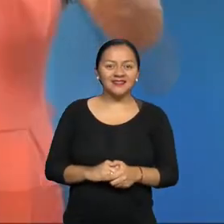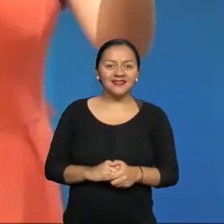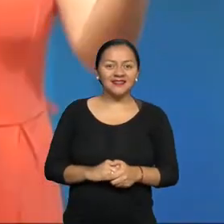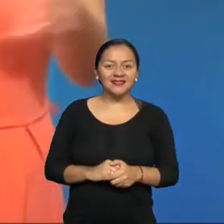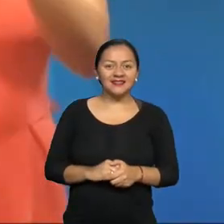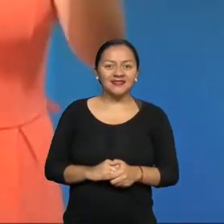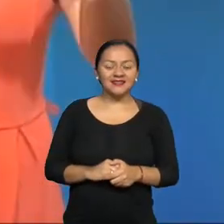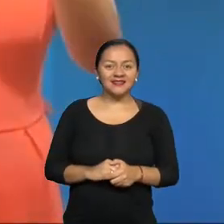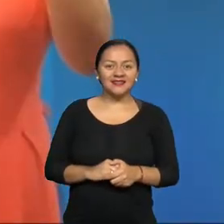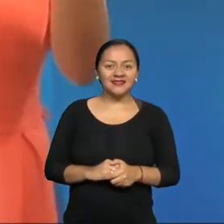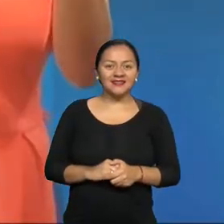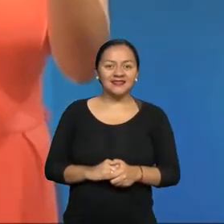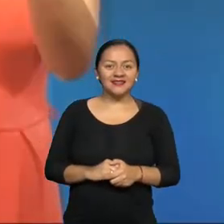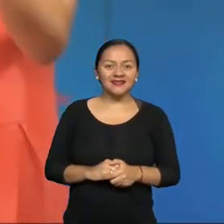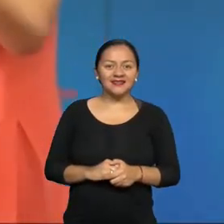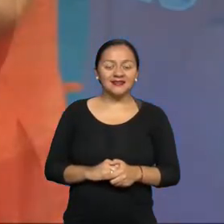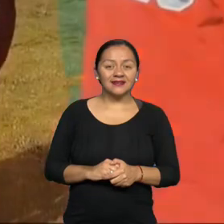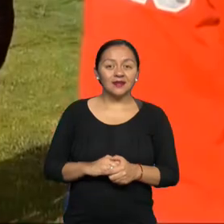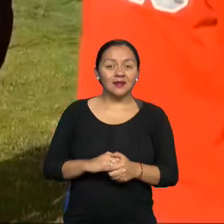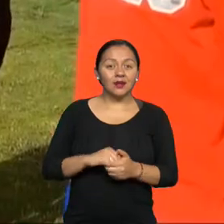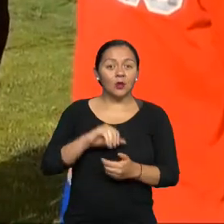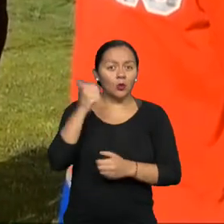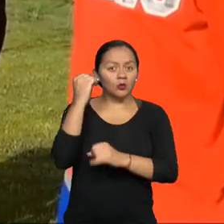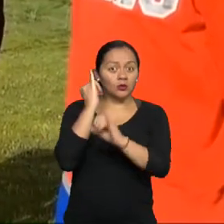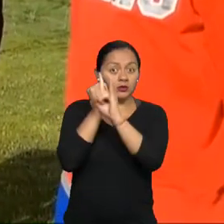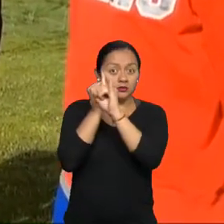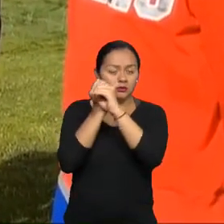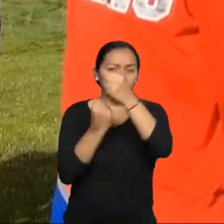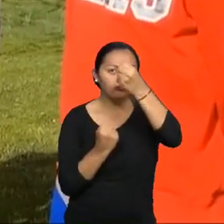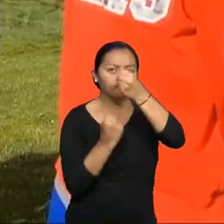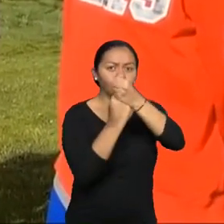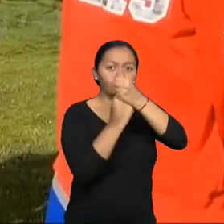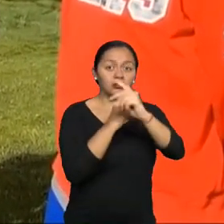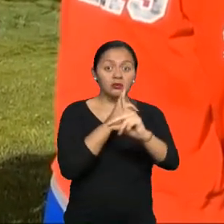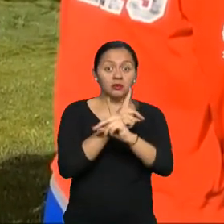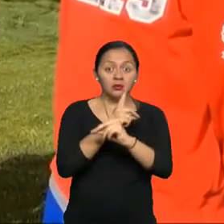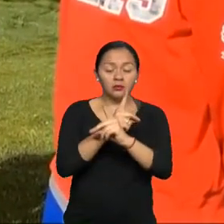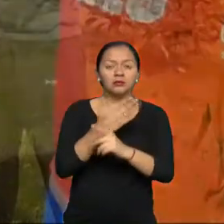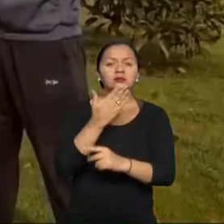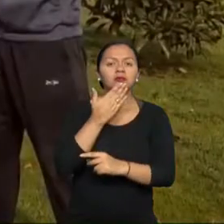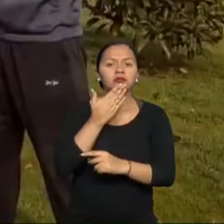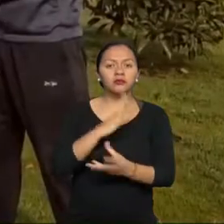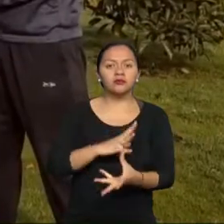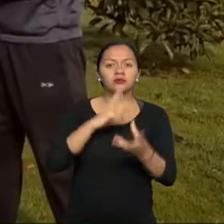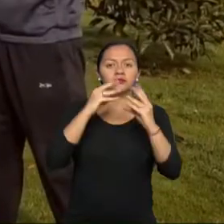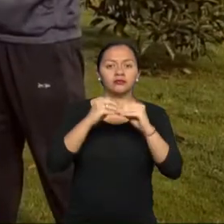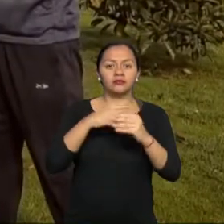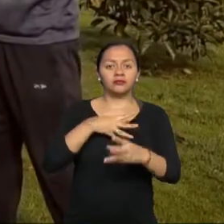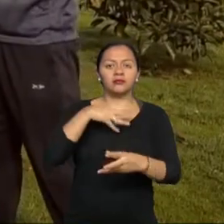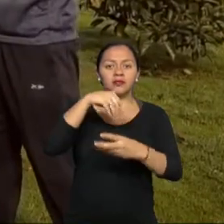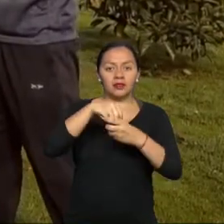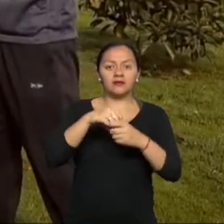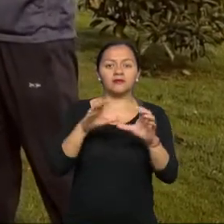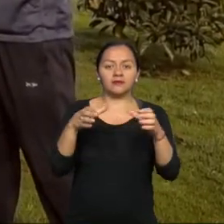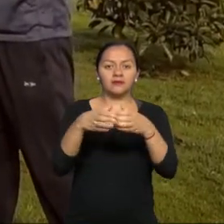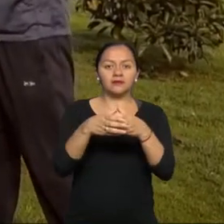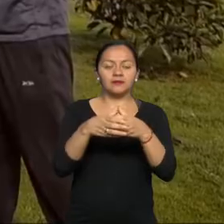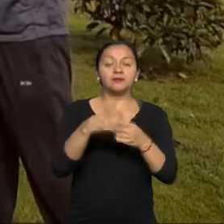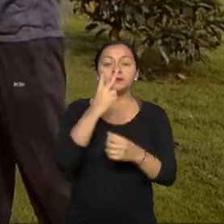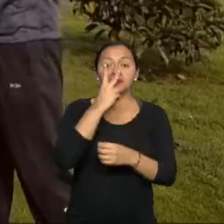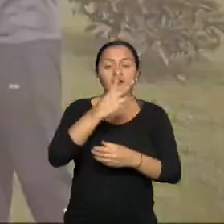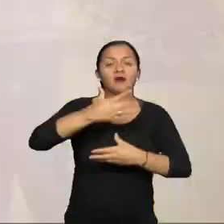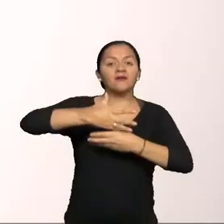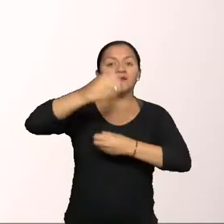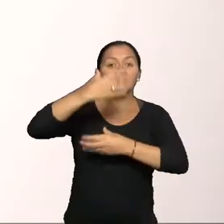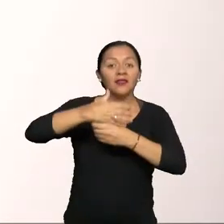Otra institución que apoya de manera constante a los deportistas con discapacidad en sus etapas formativas y preparatorias es la